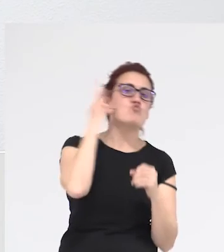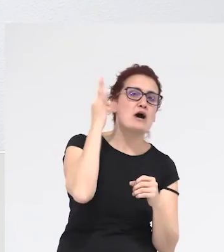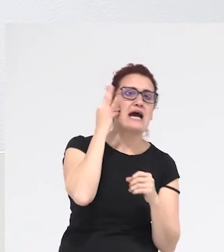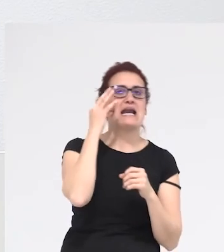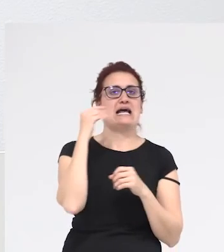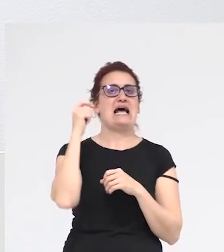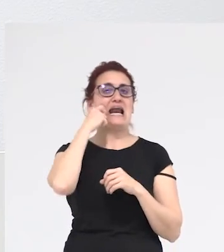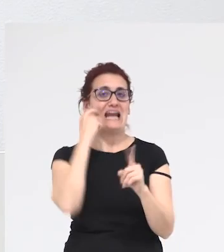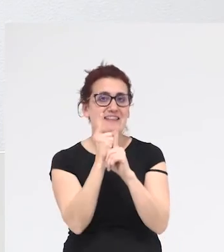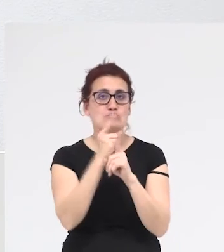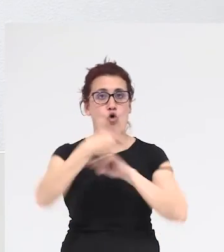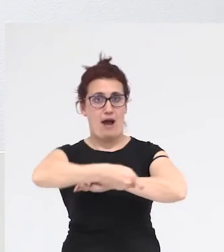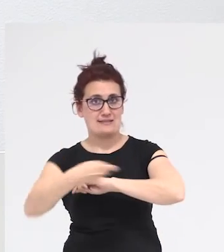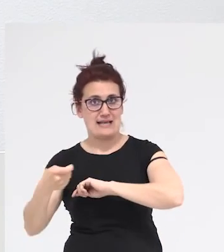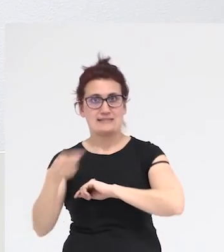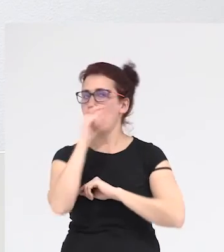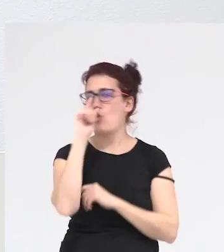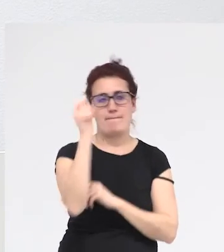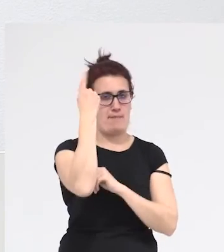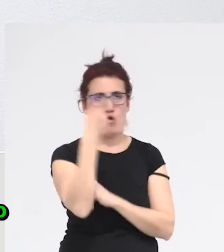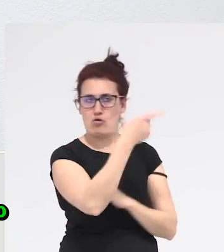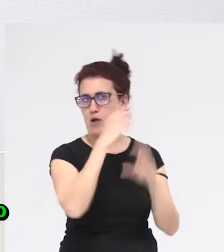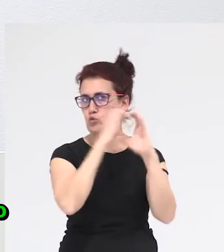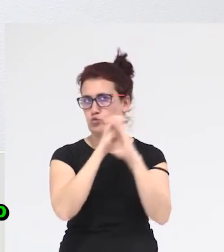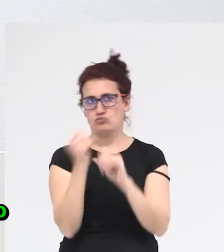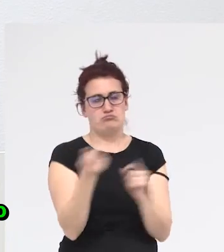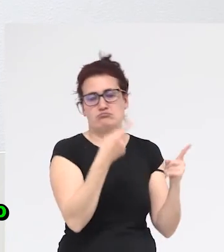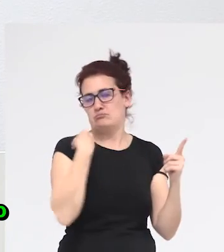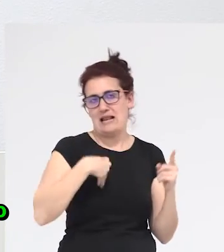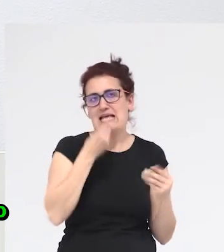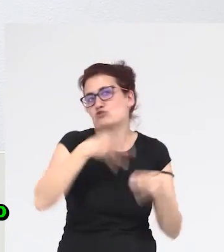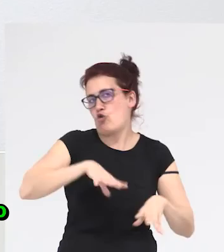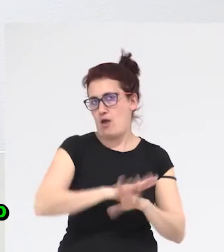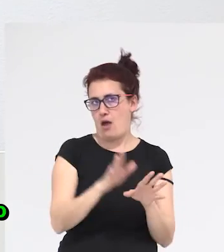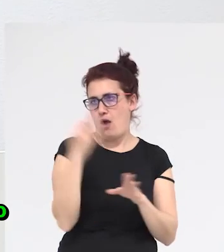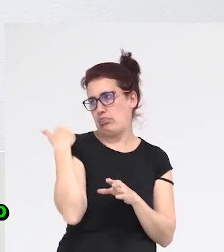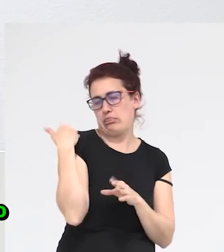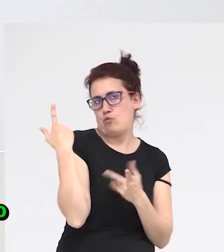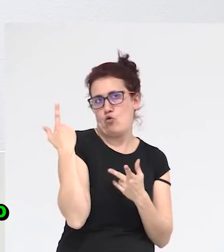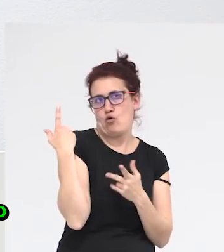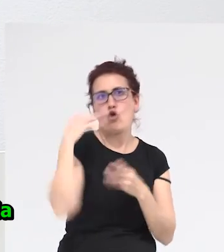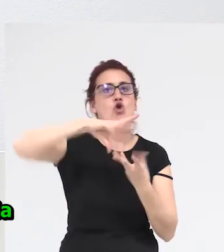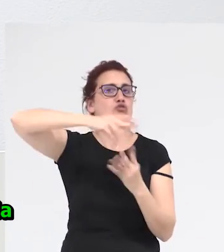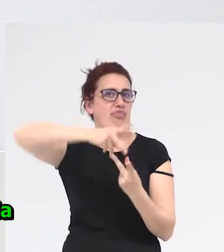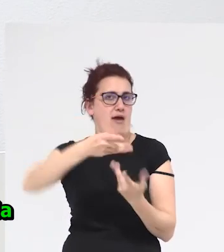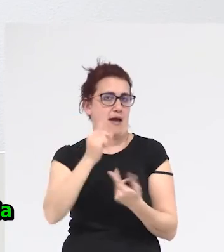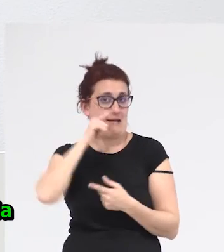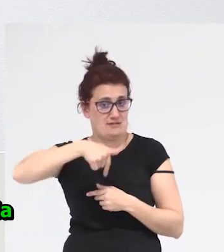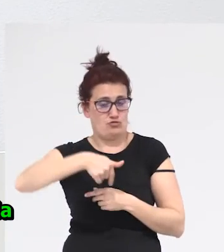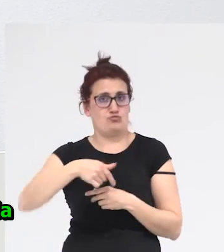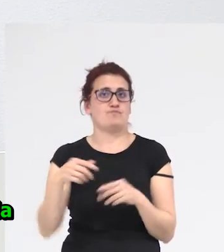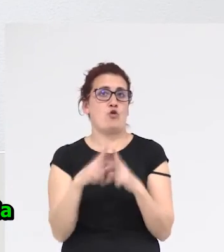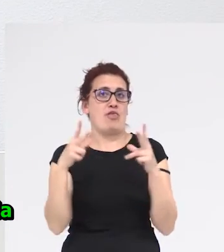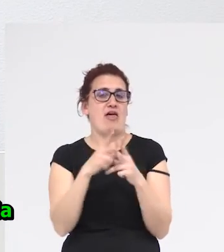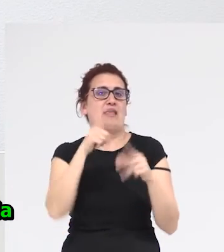racismo, Gasteiz, esto es lo primero que sale, ¿no? O sea, esto es algo que ha pasado en esta sociedad. O sea, que una mujer